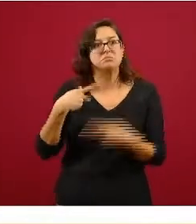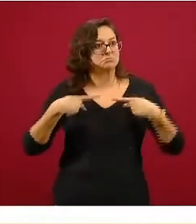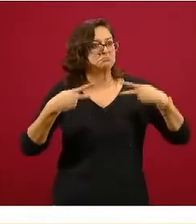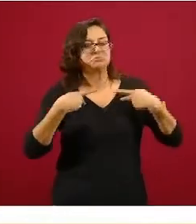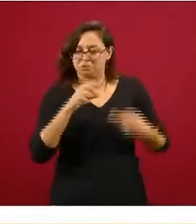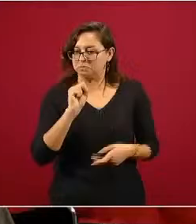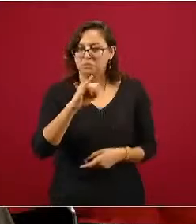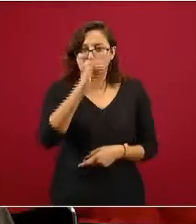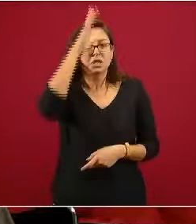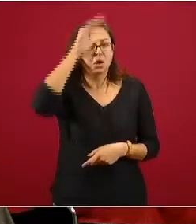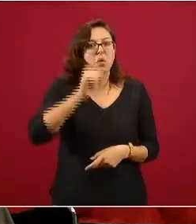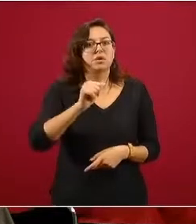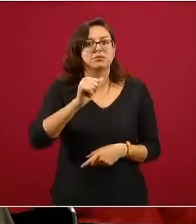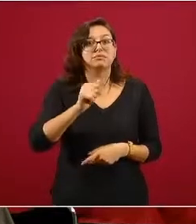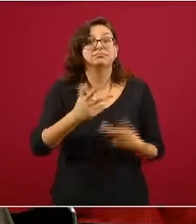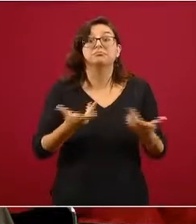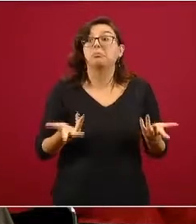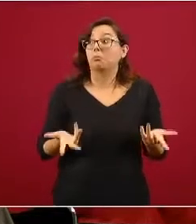Siguiente.